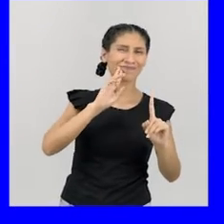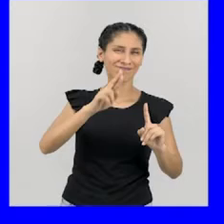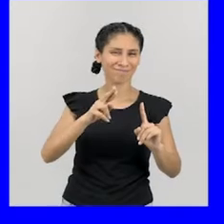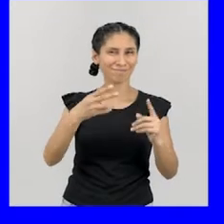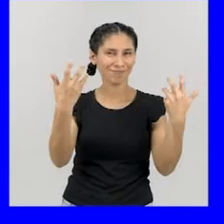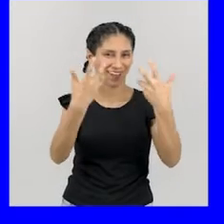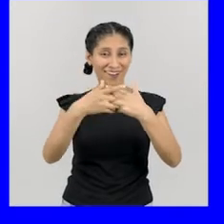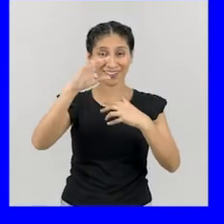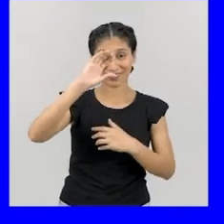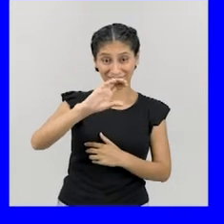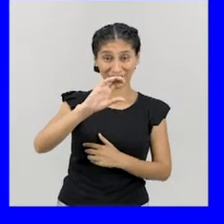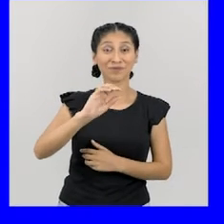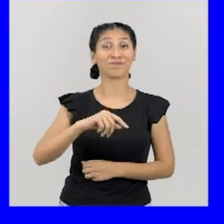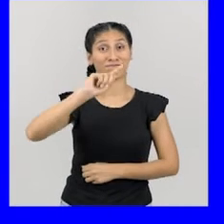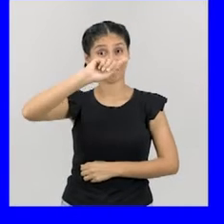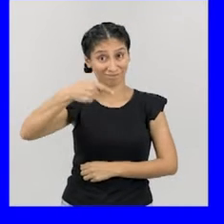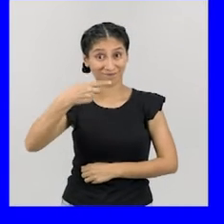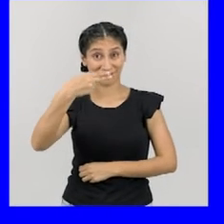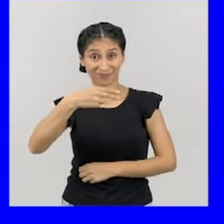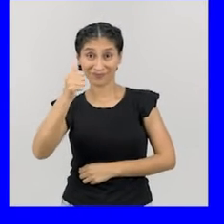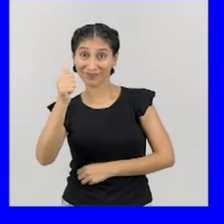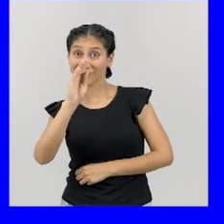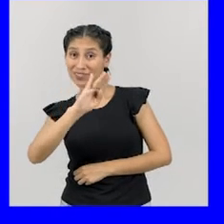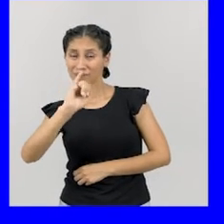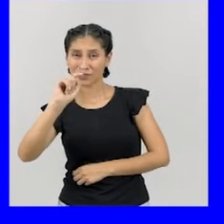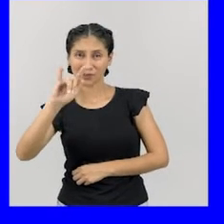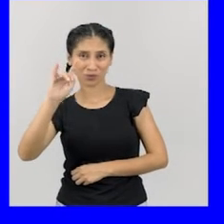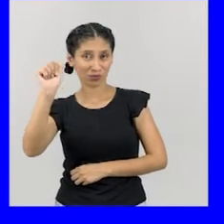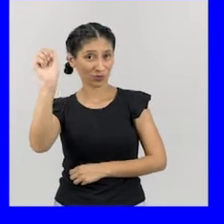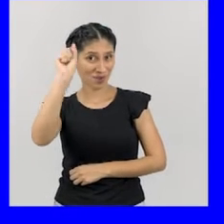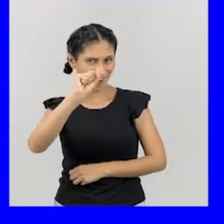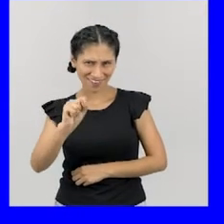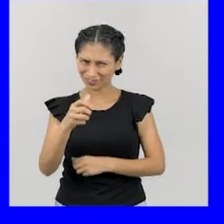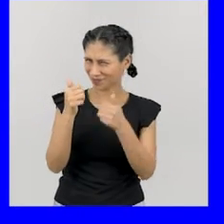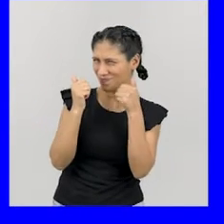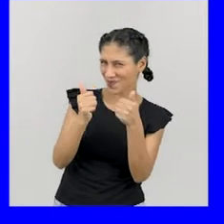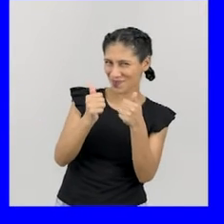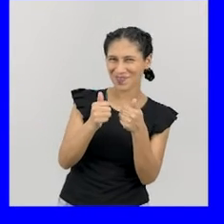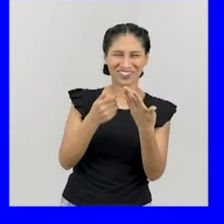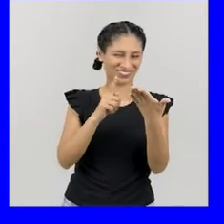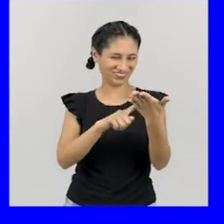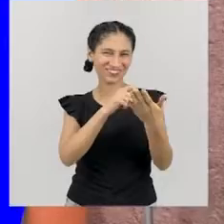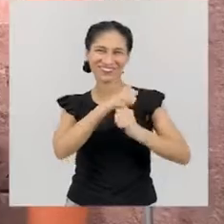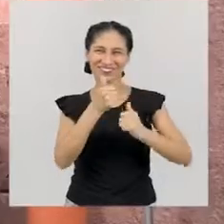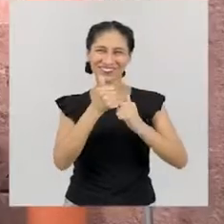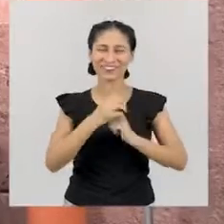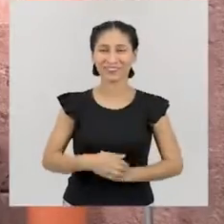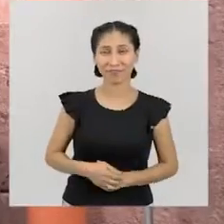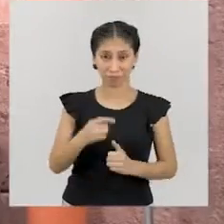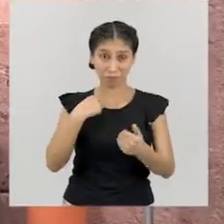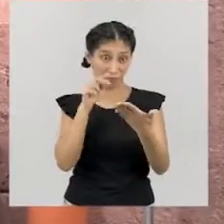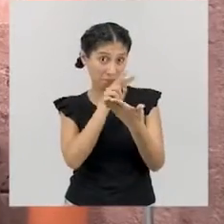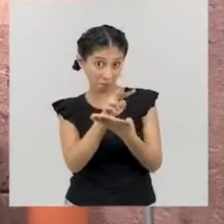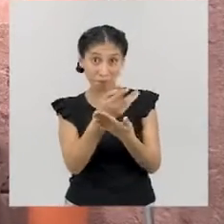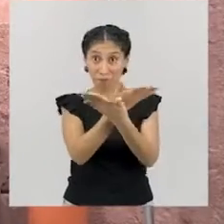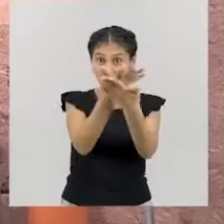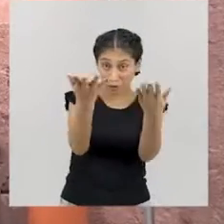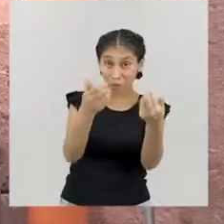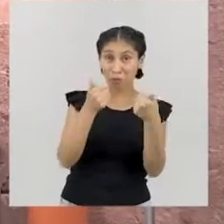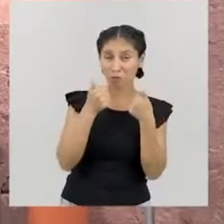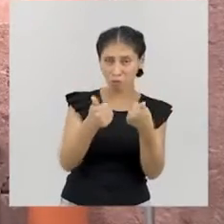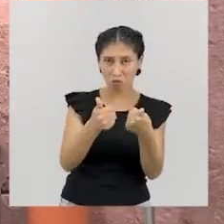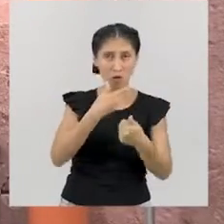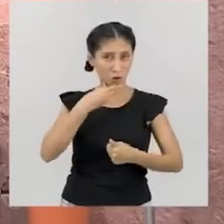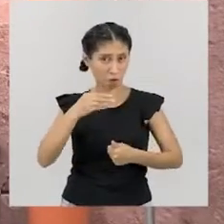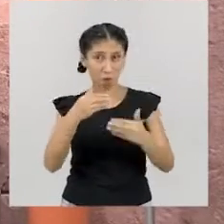la alternativa C, habituales. Muy bien, Nancy. Esto se pone muy bueno. Porque veo que los chicos y